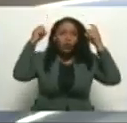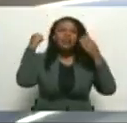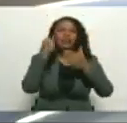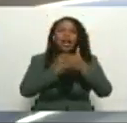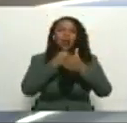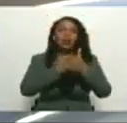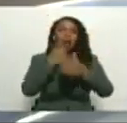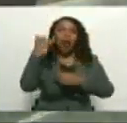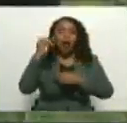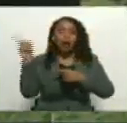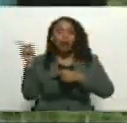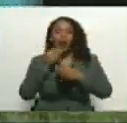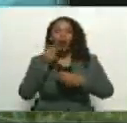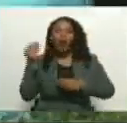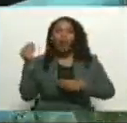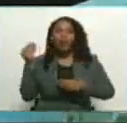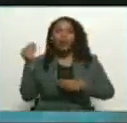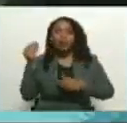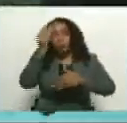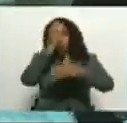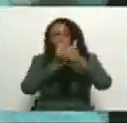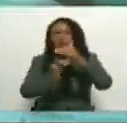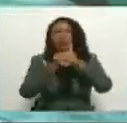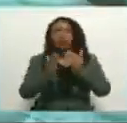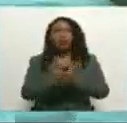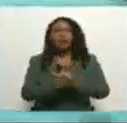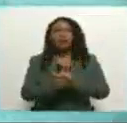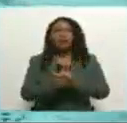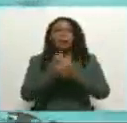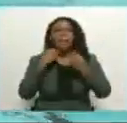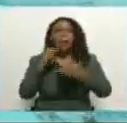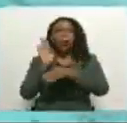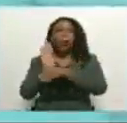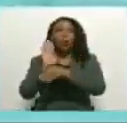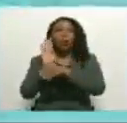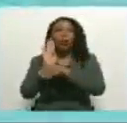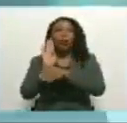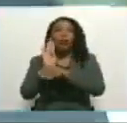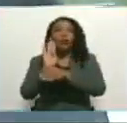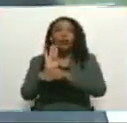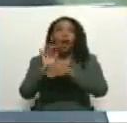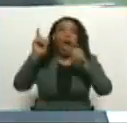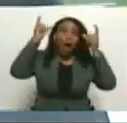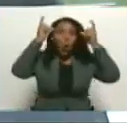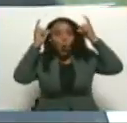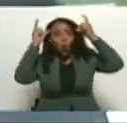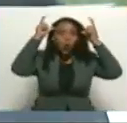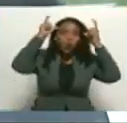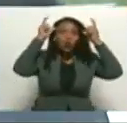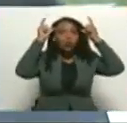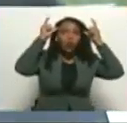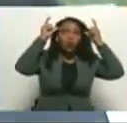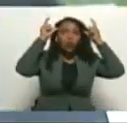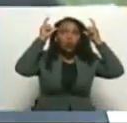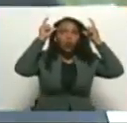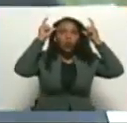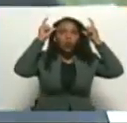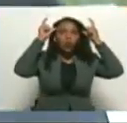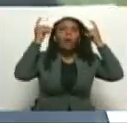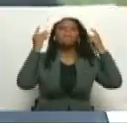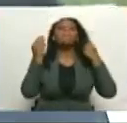llevan adelante estos jóvenes, nobles jóvenes, por la conservación del oso frontino, por la conservación